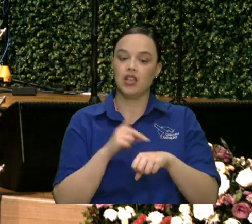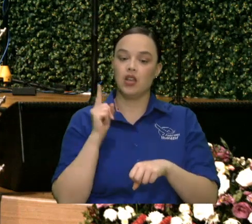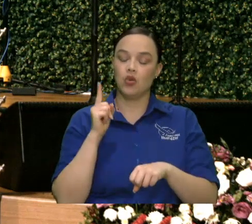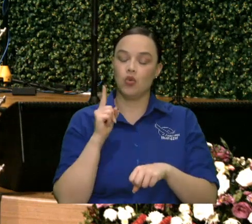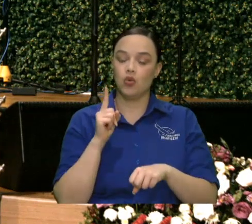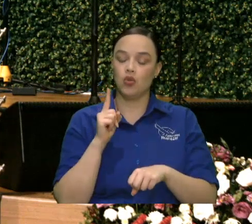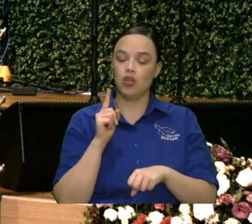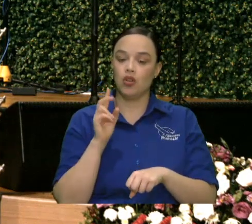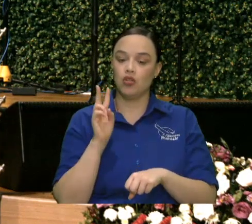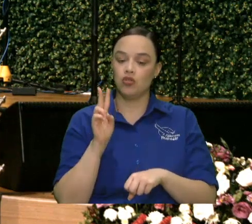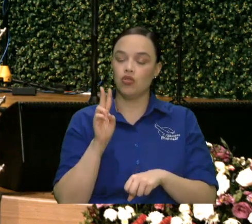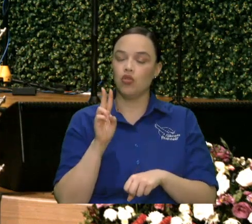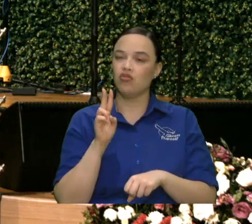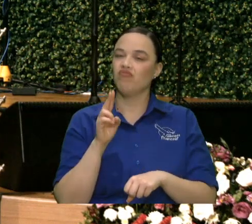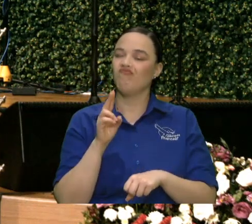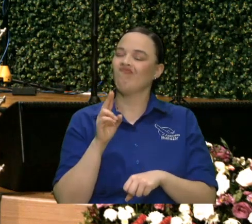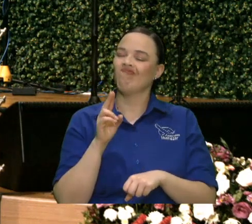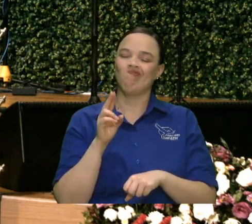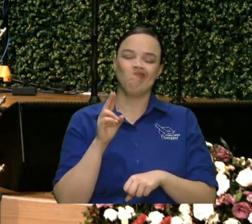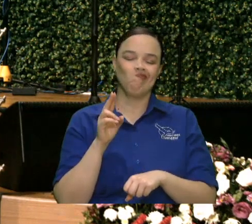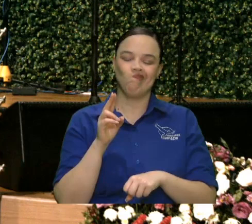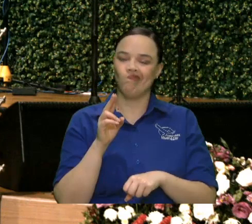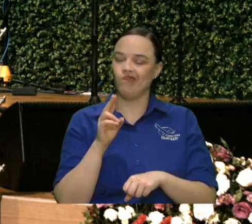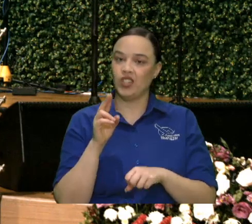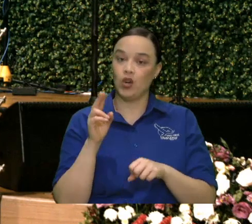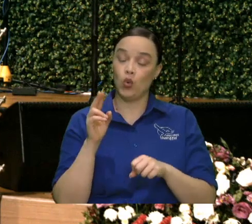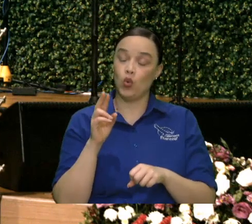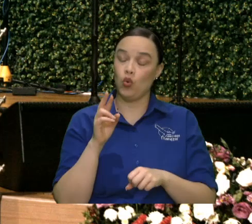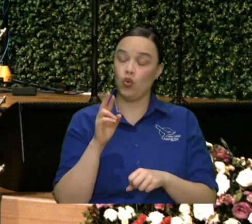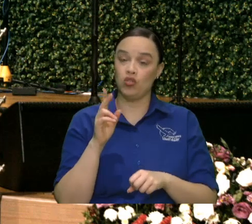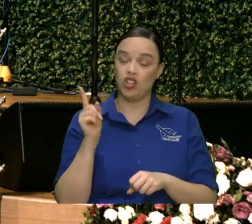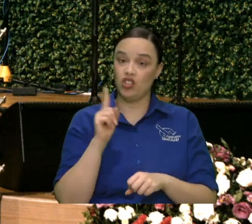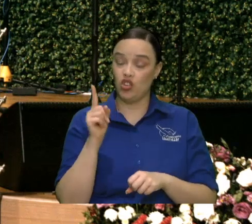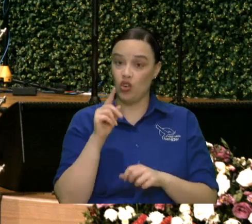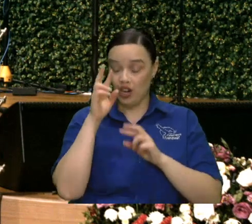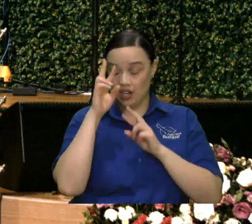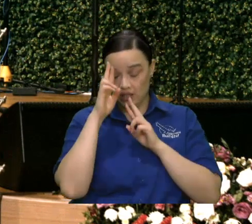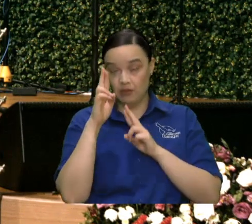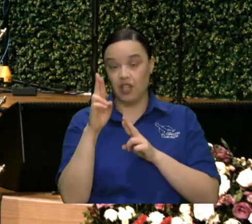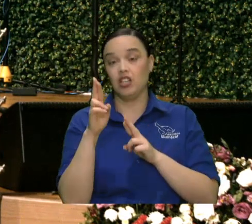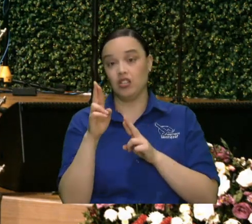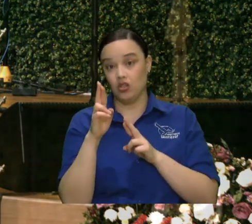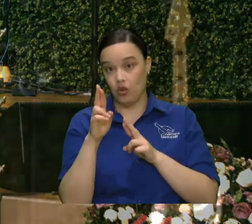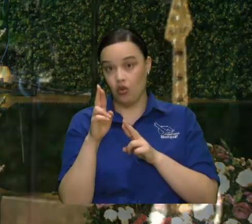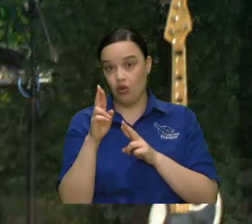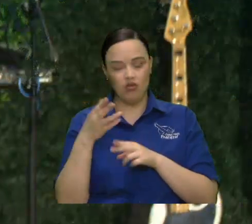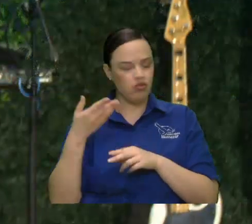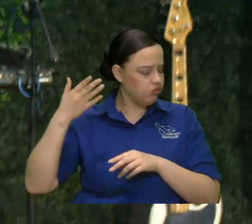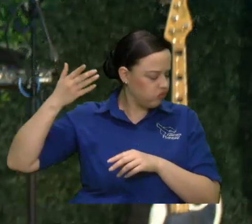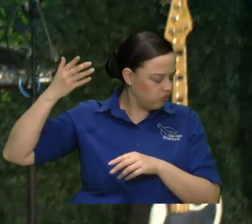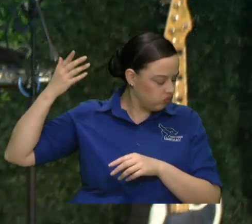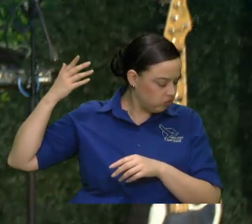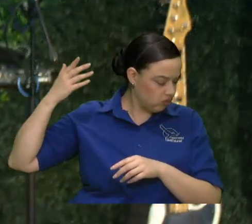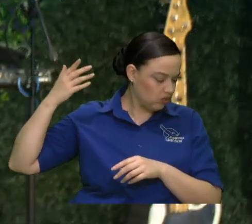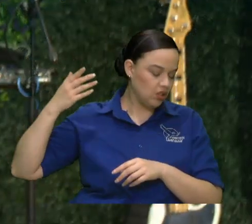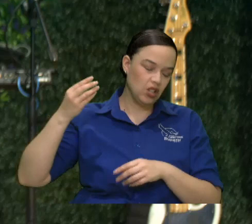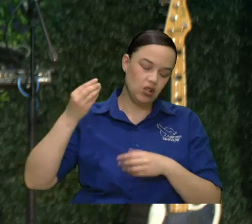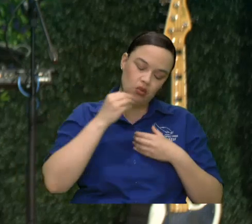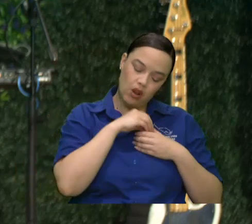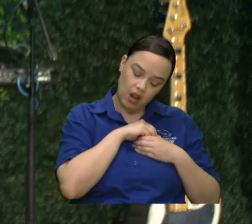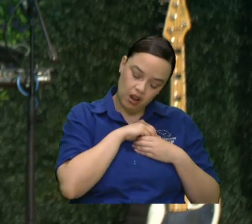dos le faltó respeto al otro y fue hace años pero la otra persona lo guarda en su corazón desde hace tanto